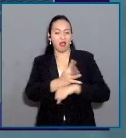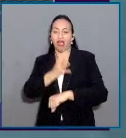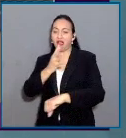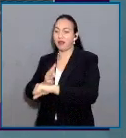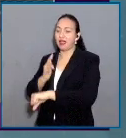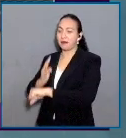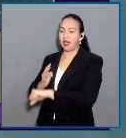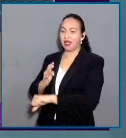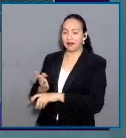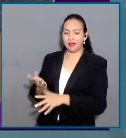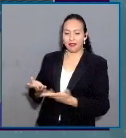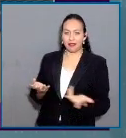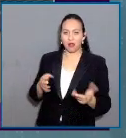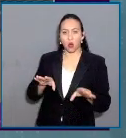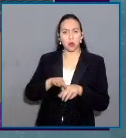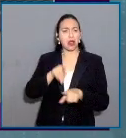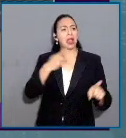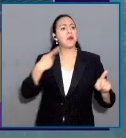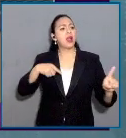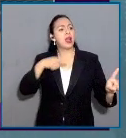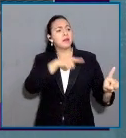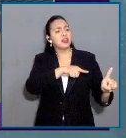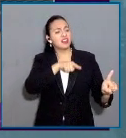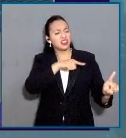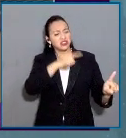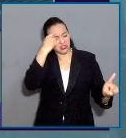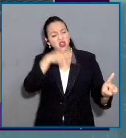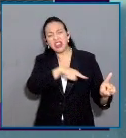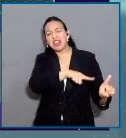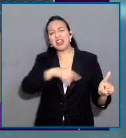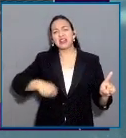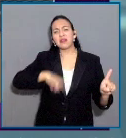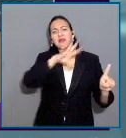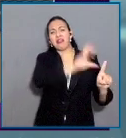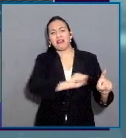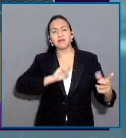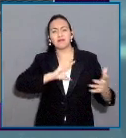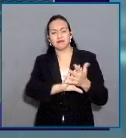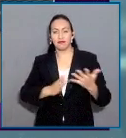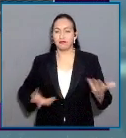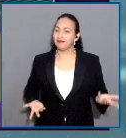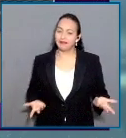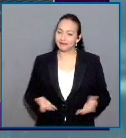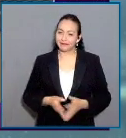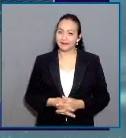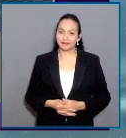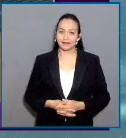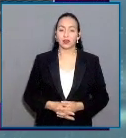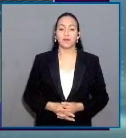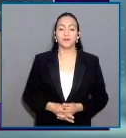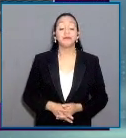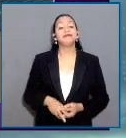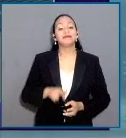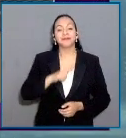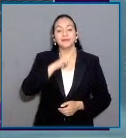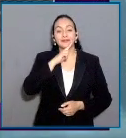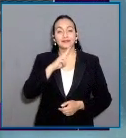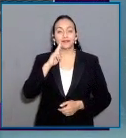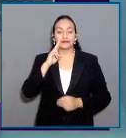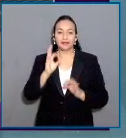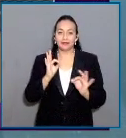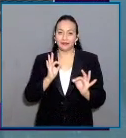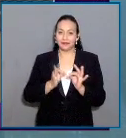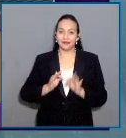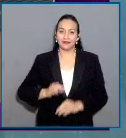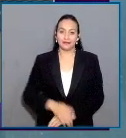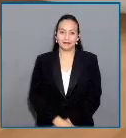a cualquier persona que le venga un comprobante en falso. Para el canal del Poder Judicial de la Federación, Juan